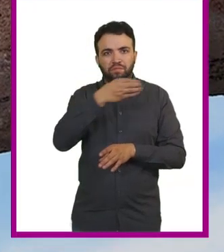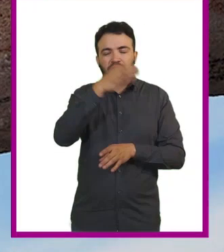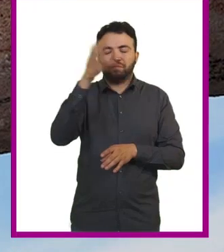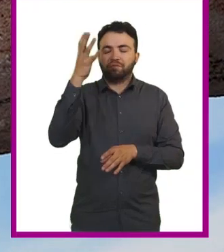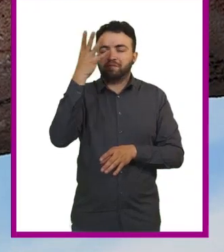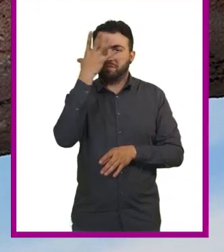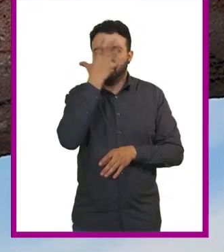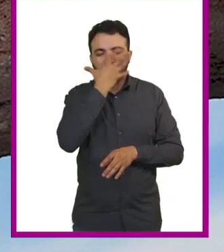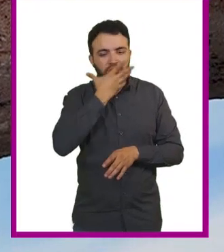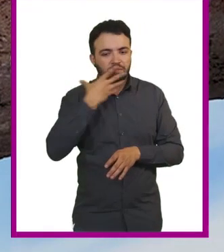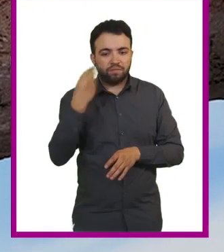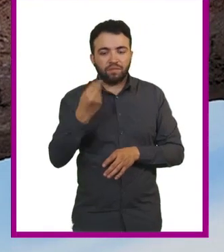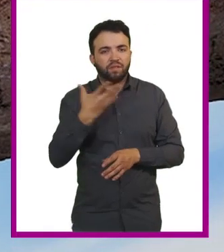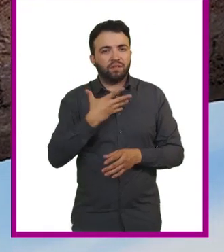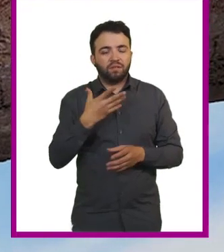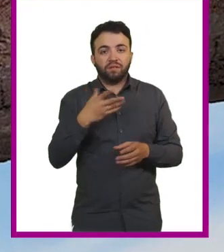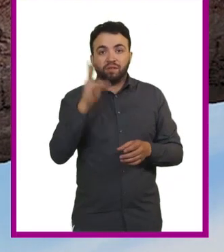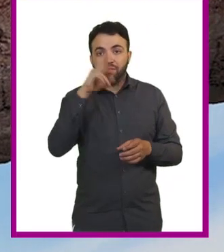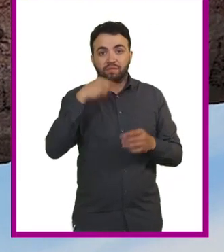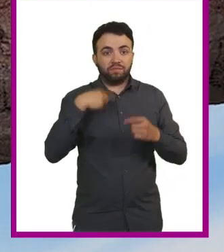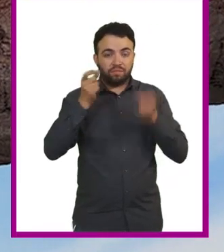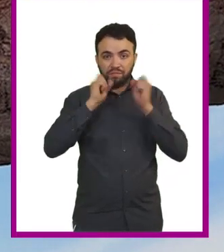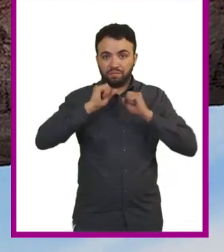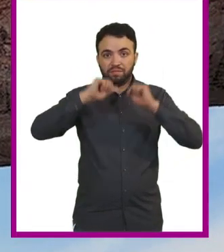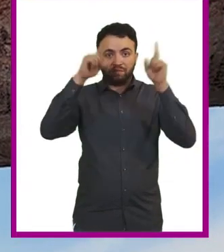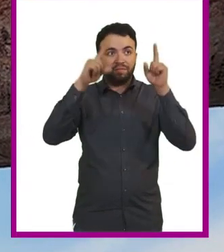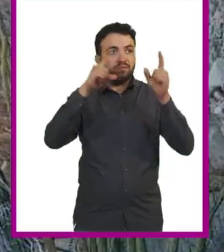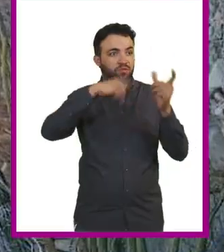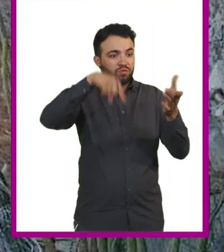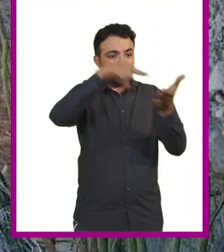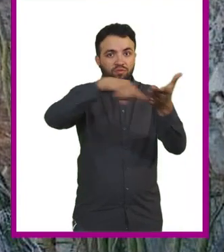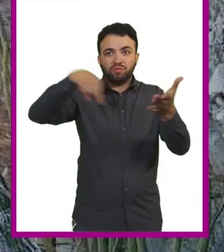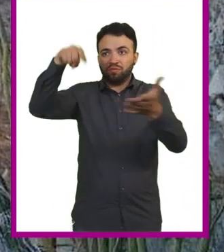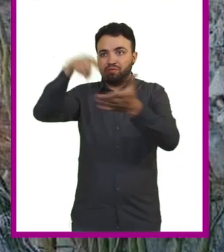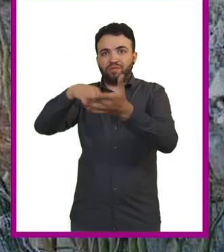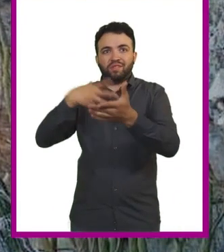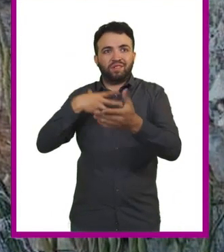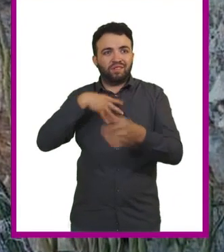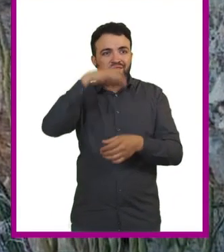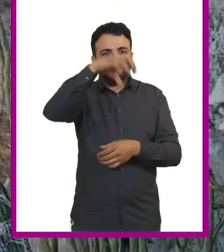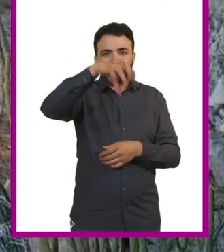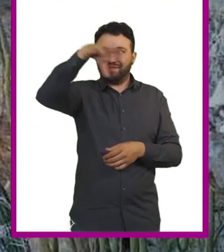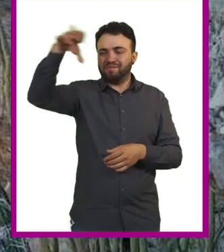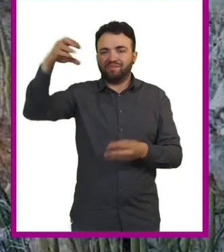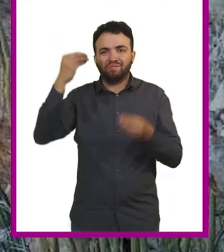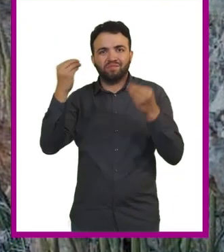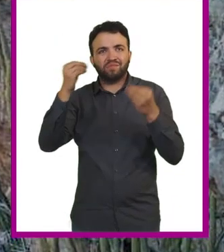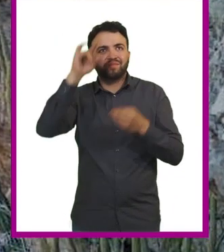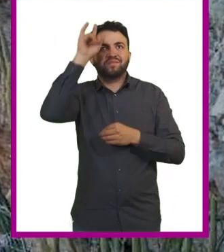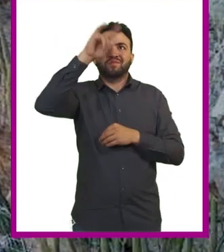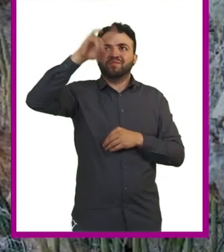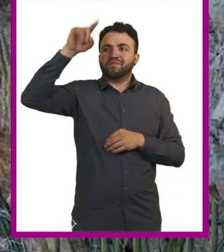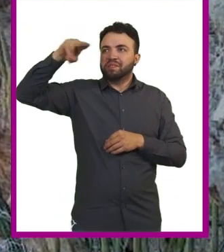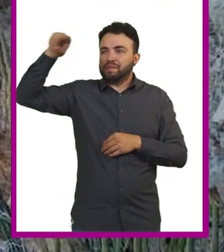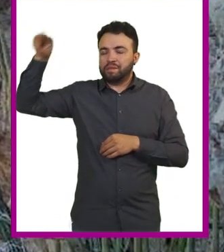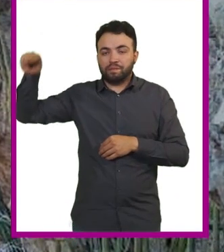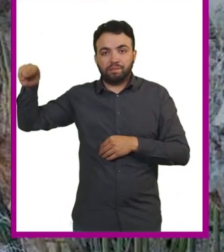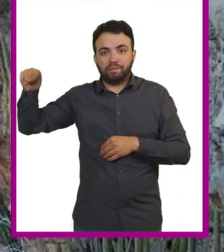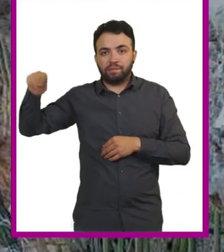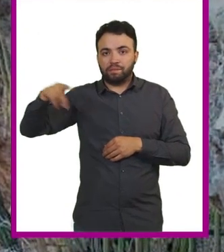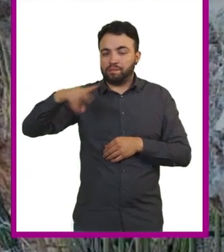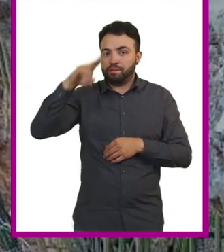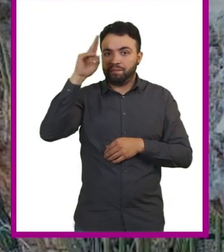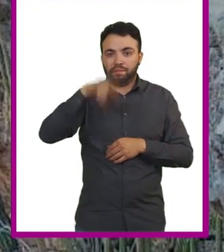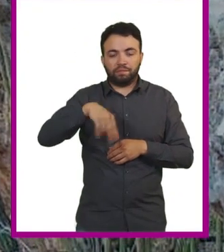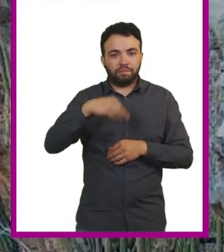sitios que están por todos lados y han generado un paisaje